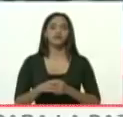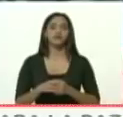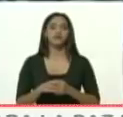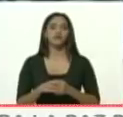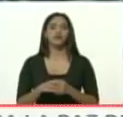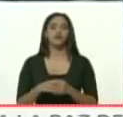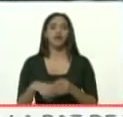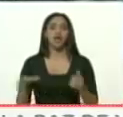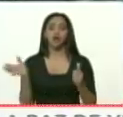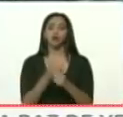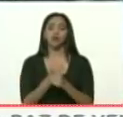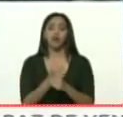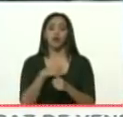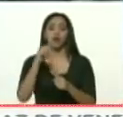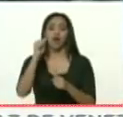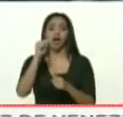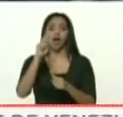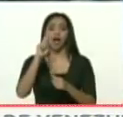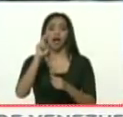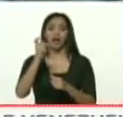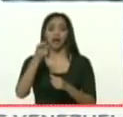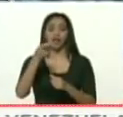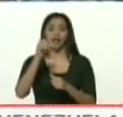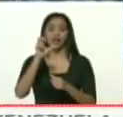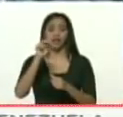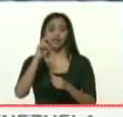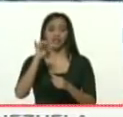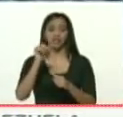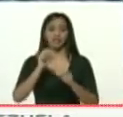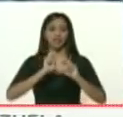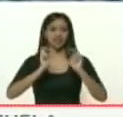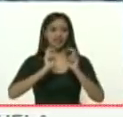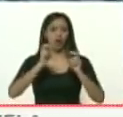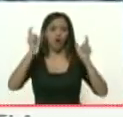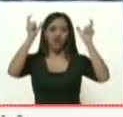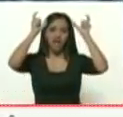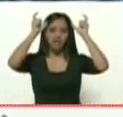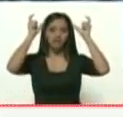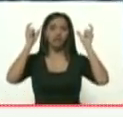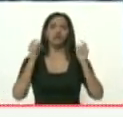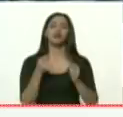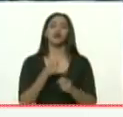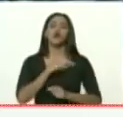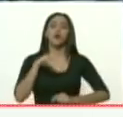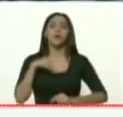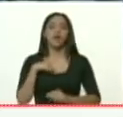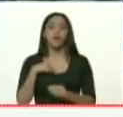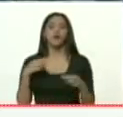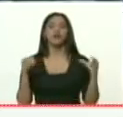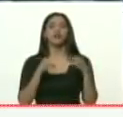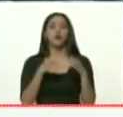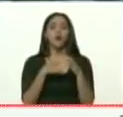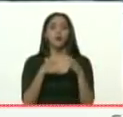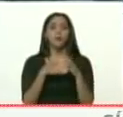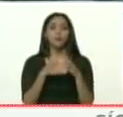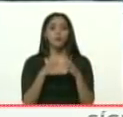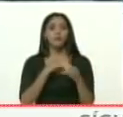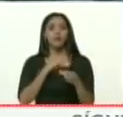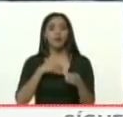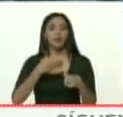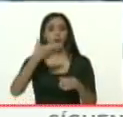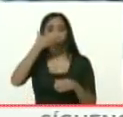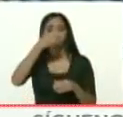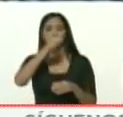Argenis Vaca, alias Vaquita, que es uno de los integrantes de esta banda de narcoparamilitar Los Rastrojos,